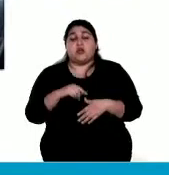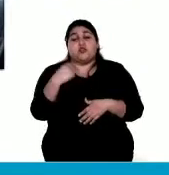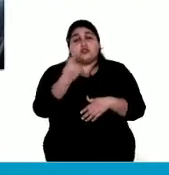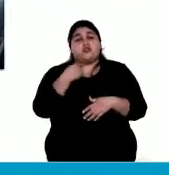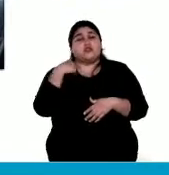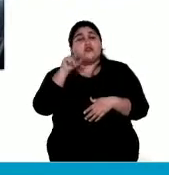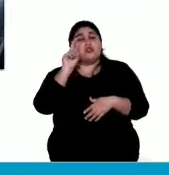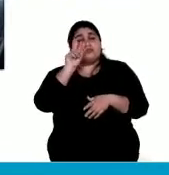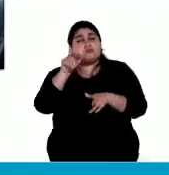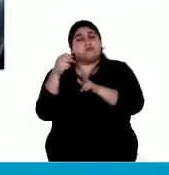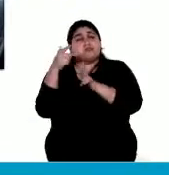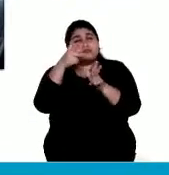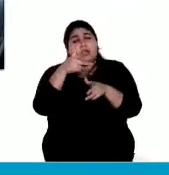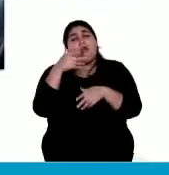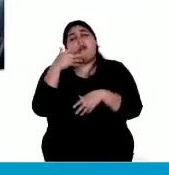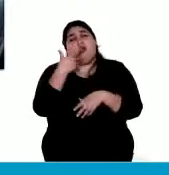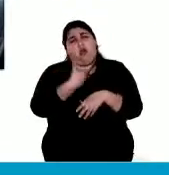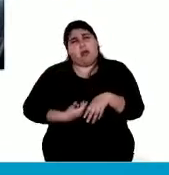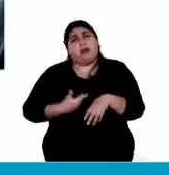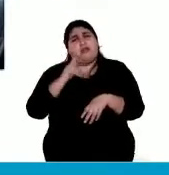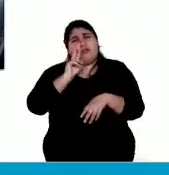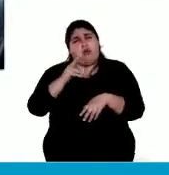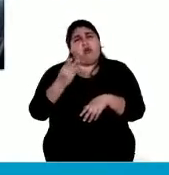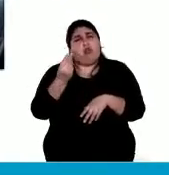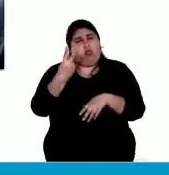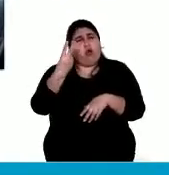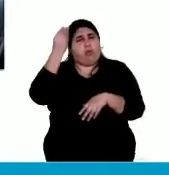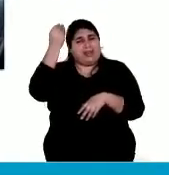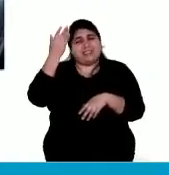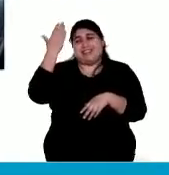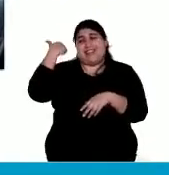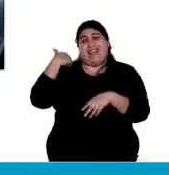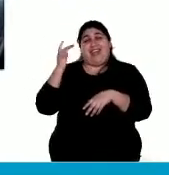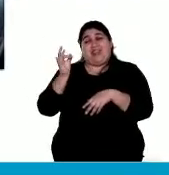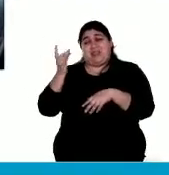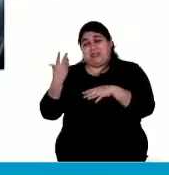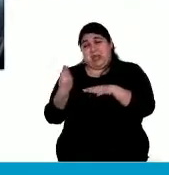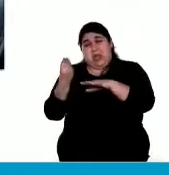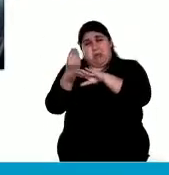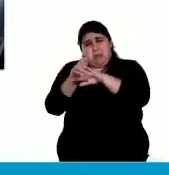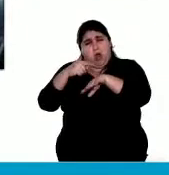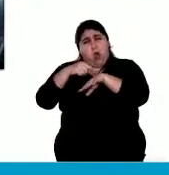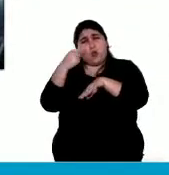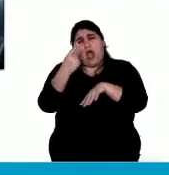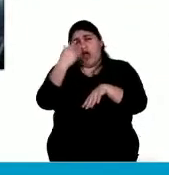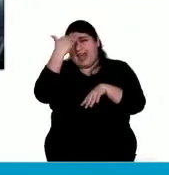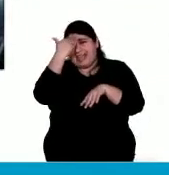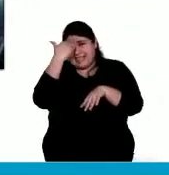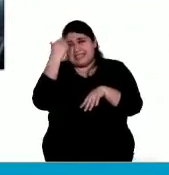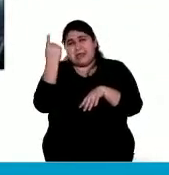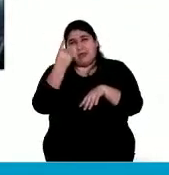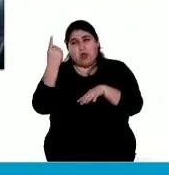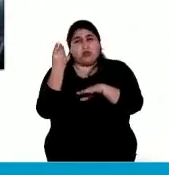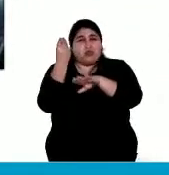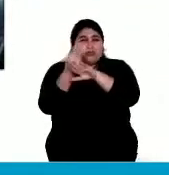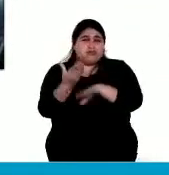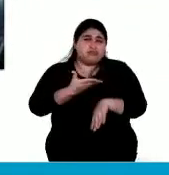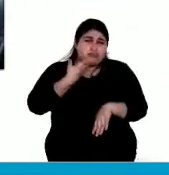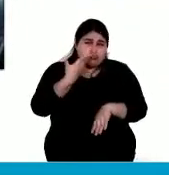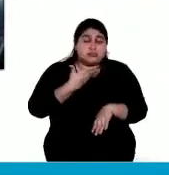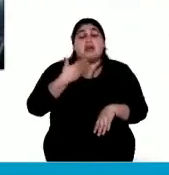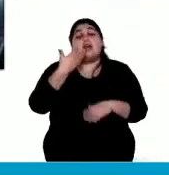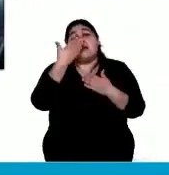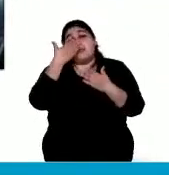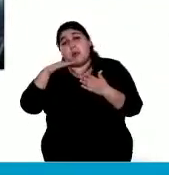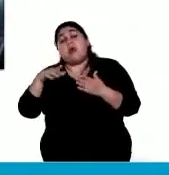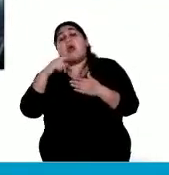al gobernador dos veces en este recinto. En diciembre, cuando asumió, habló 1 hora 15 minutos, y el 1 de marzo, cuando inauguró